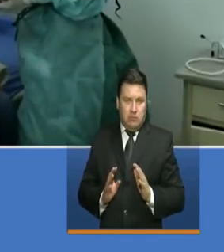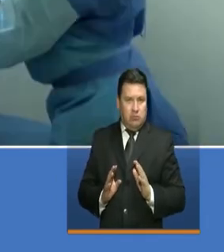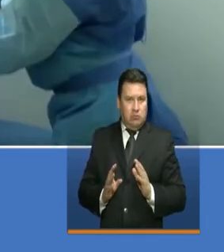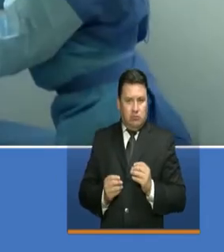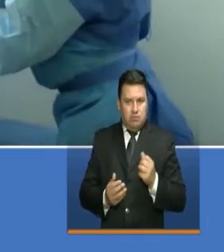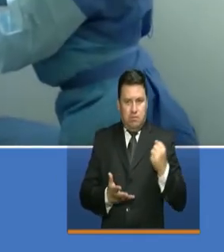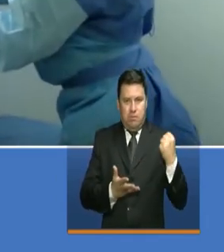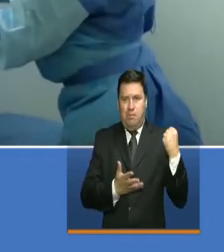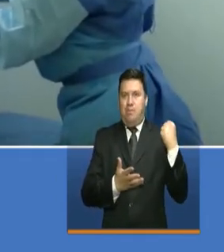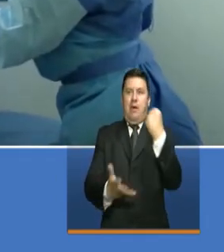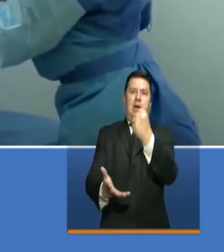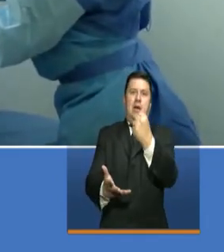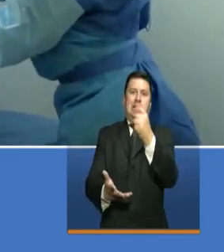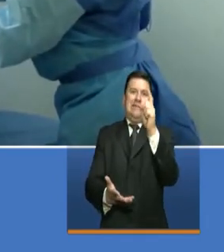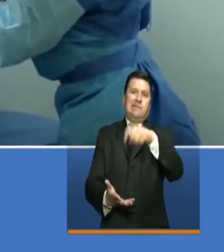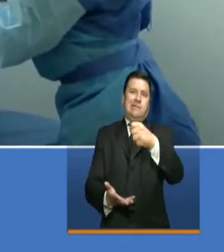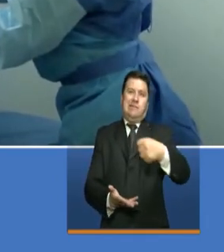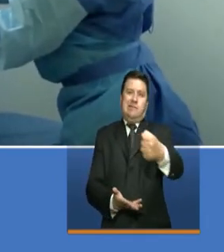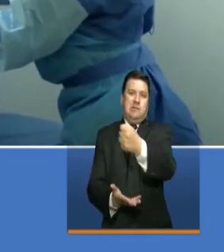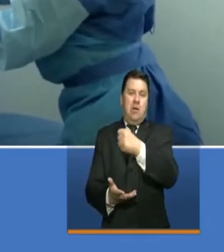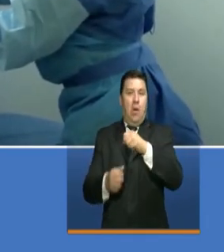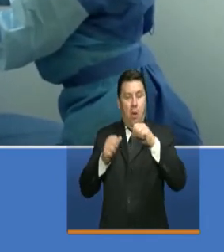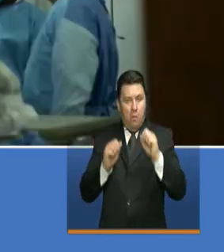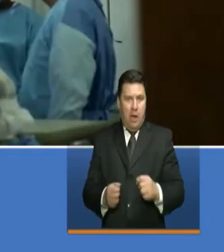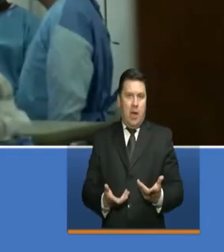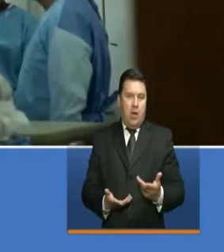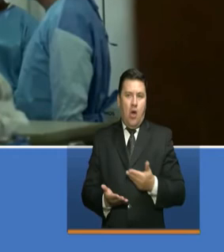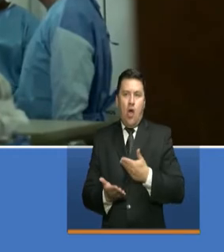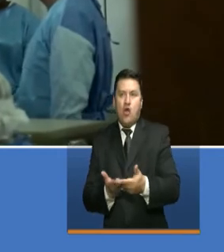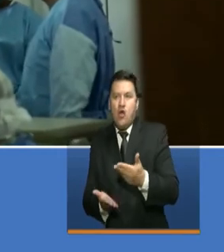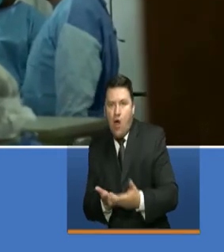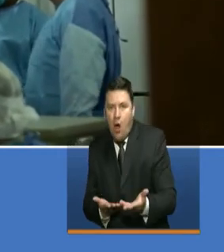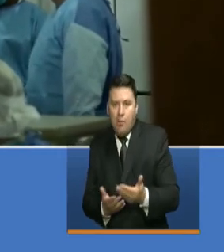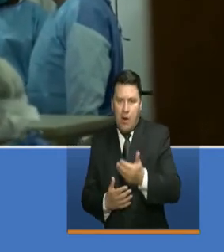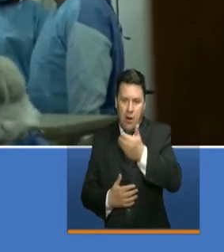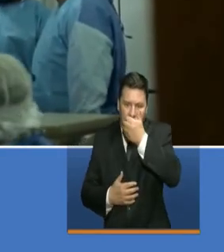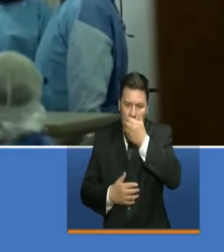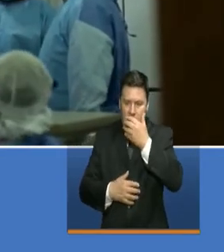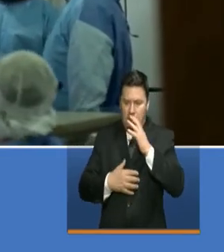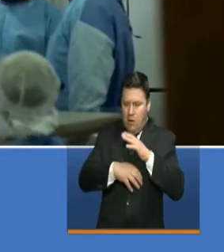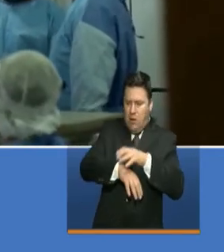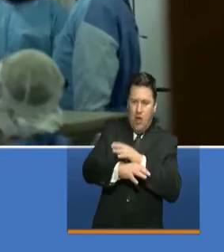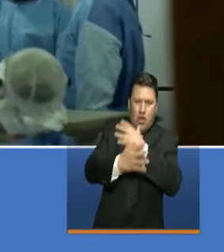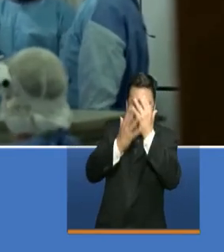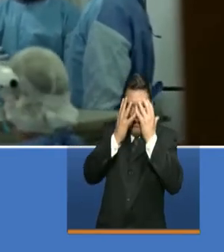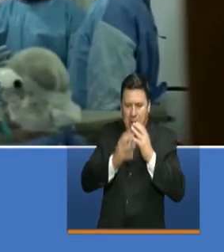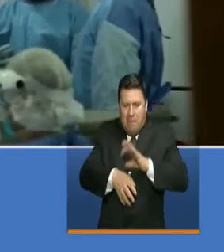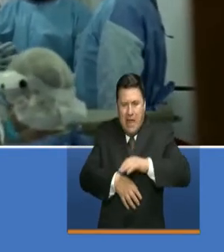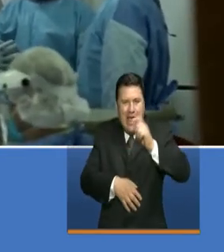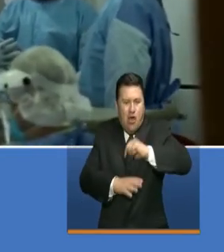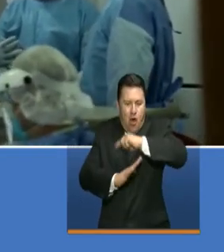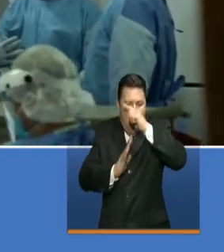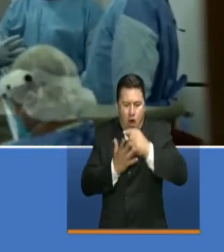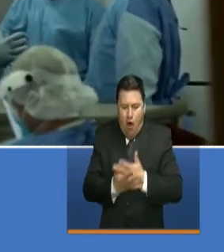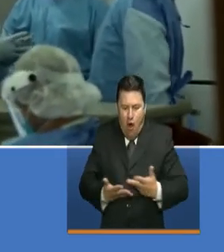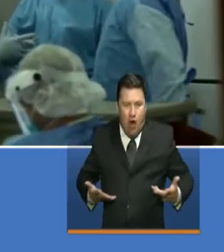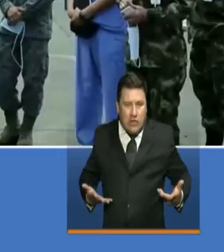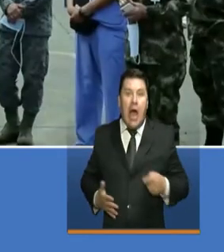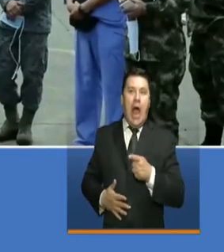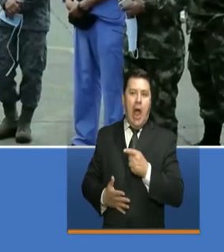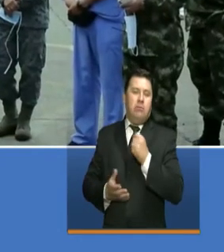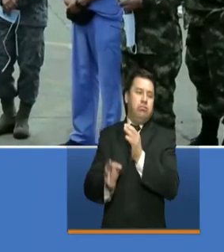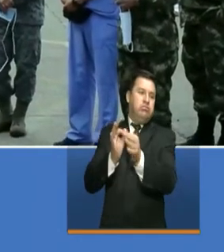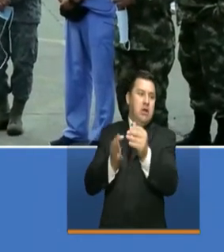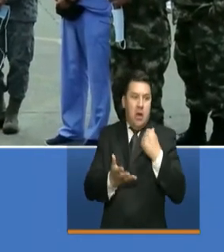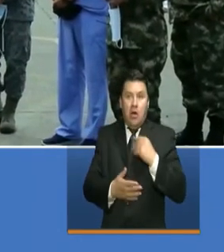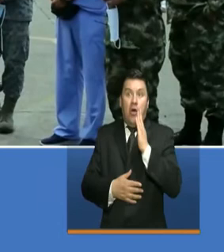los recursos que son necesarios para poder comprar elementos de protección y para toda la preparación que tienen que hacer en el